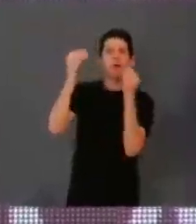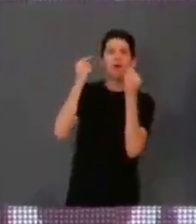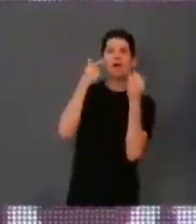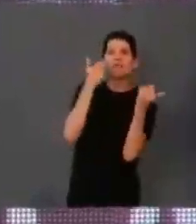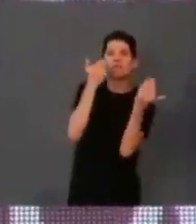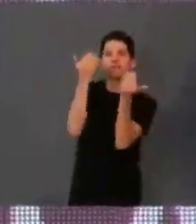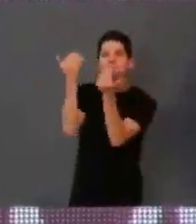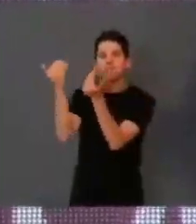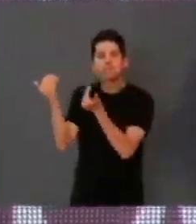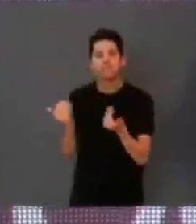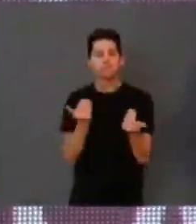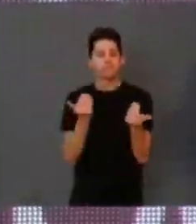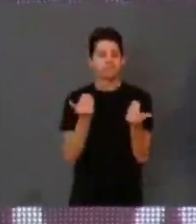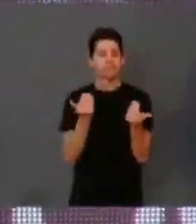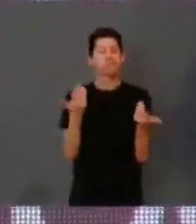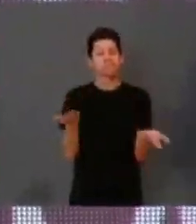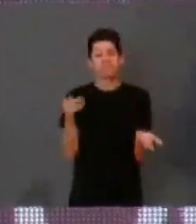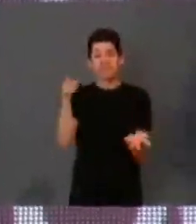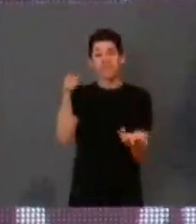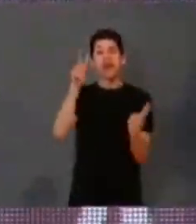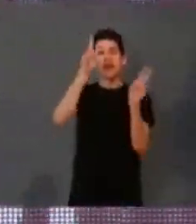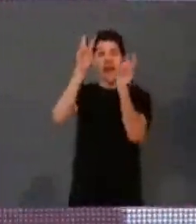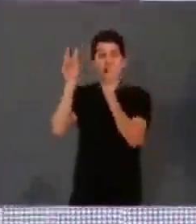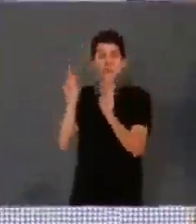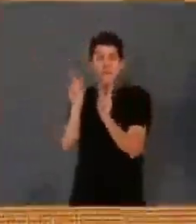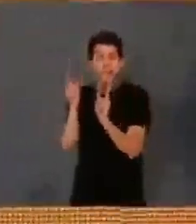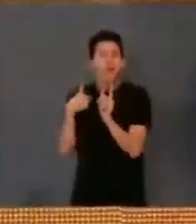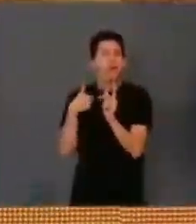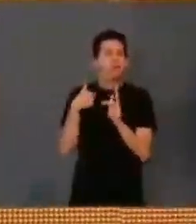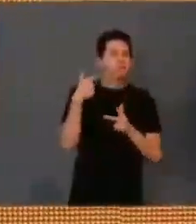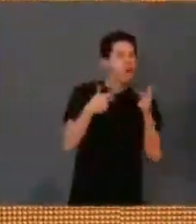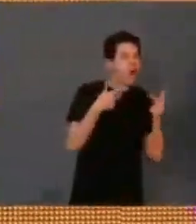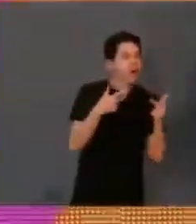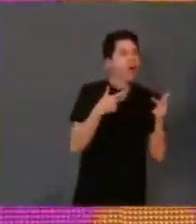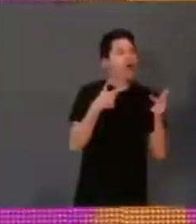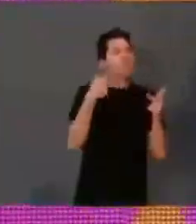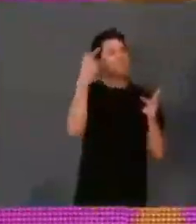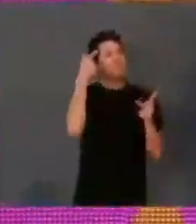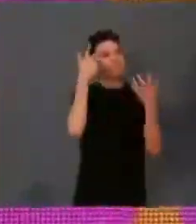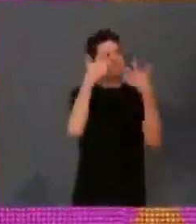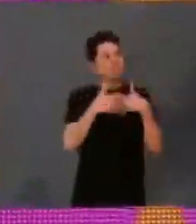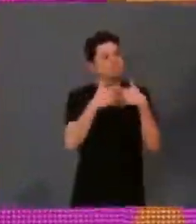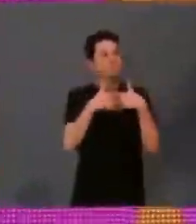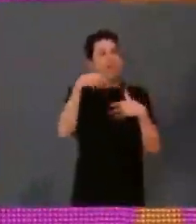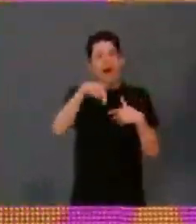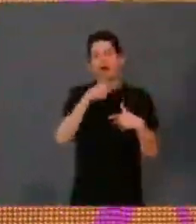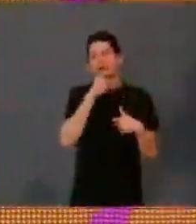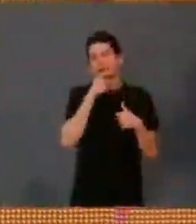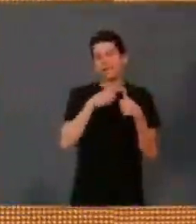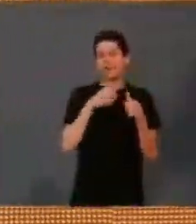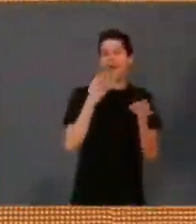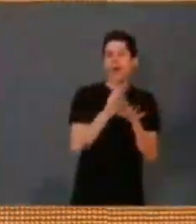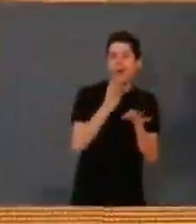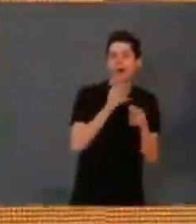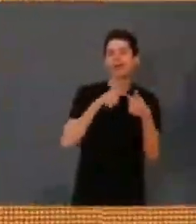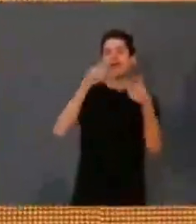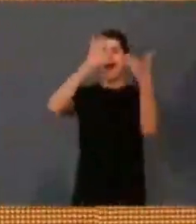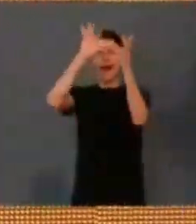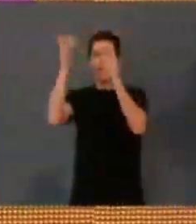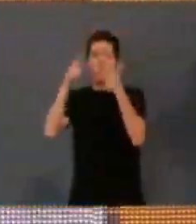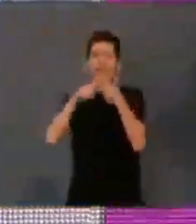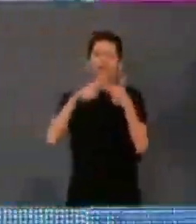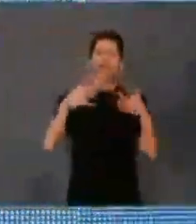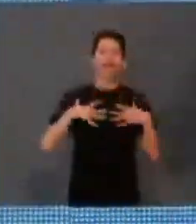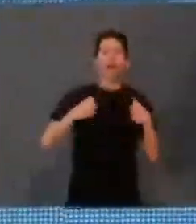de interés Y si hablamos de esas temáticas y ahora vamos a ir a conversar sobre estos temas educación ambientes Salud Mental